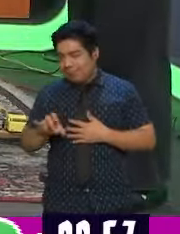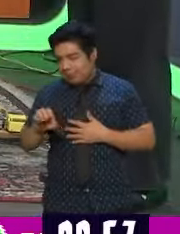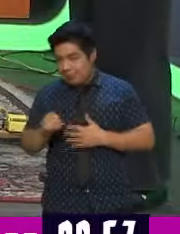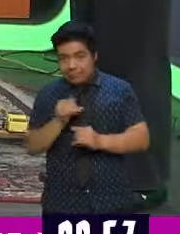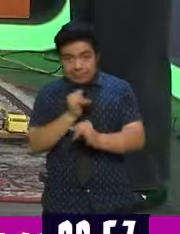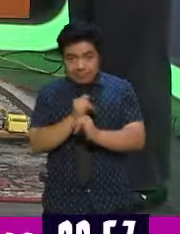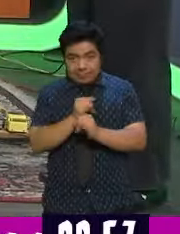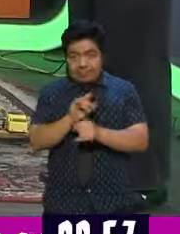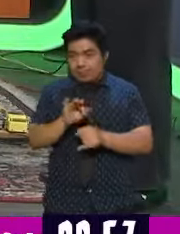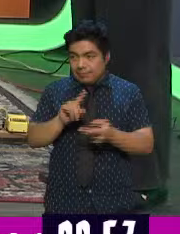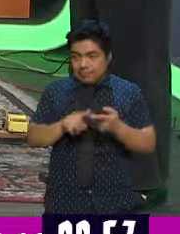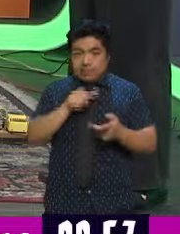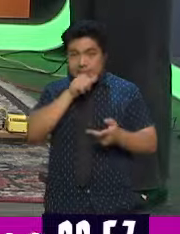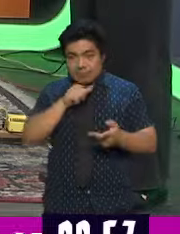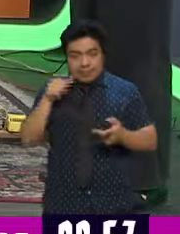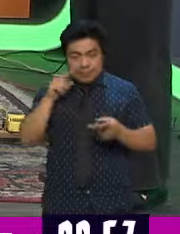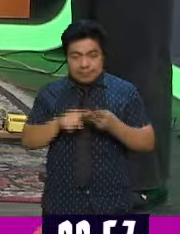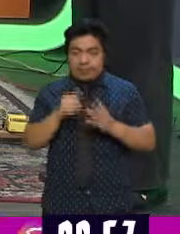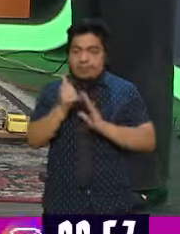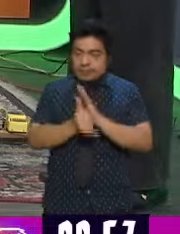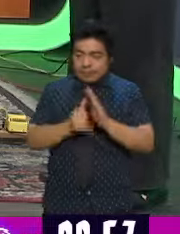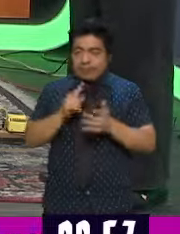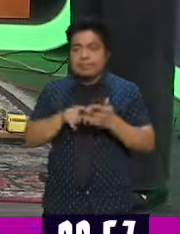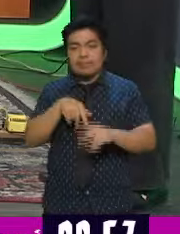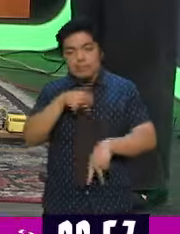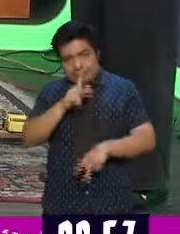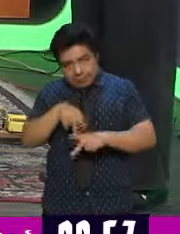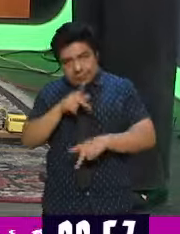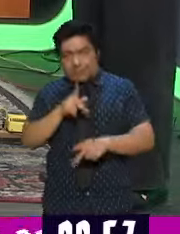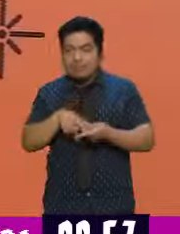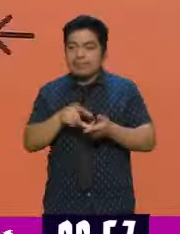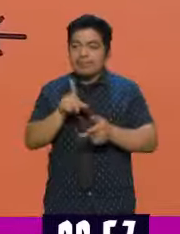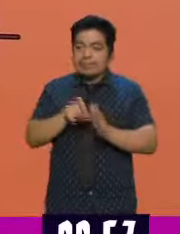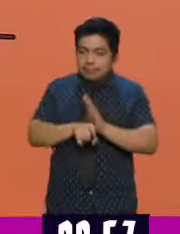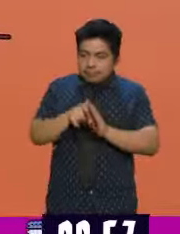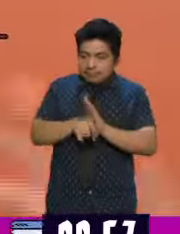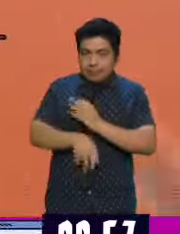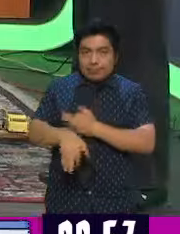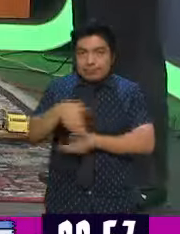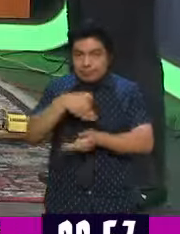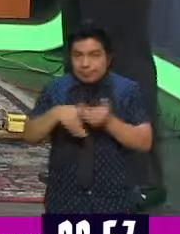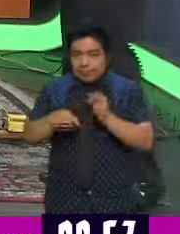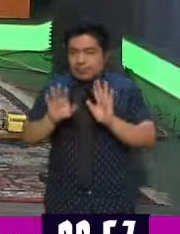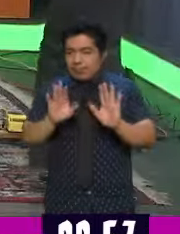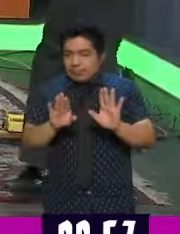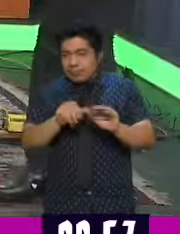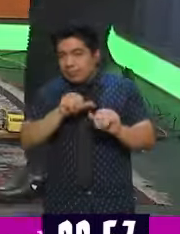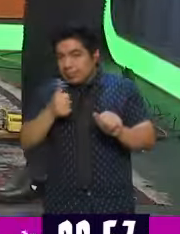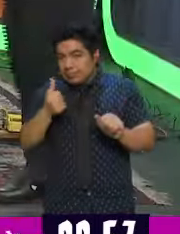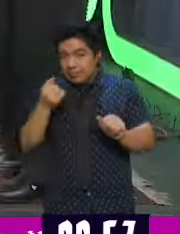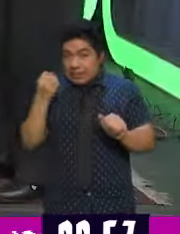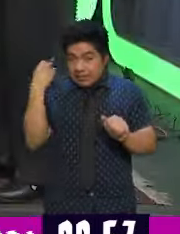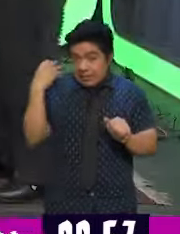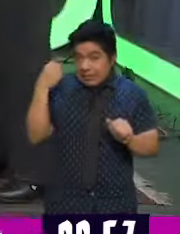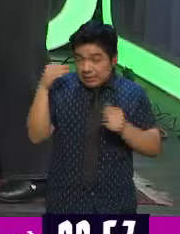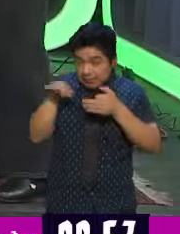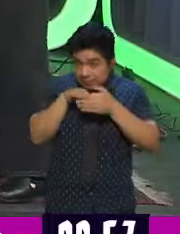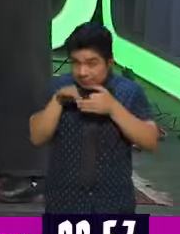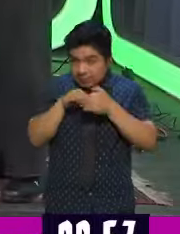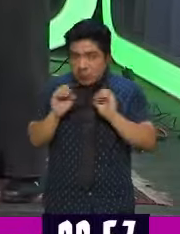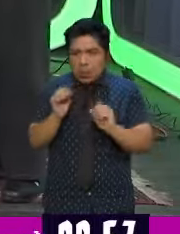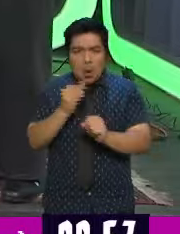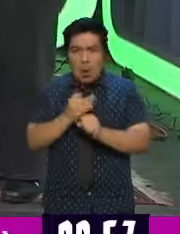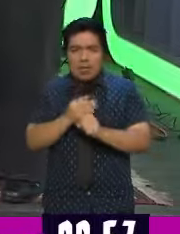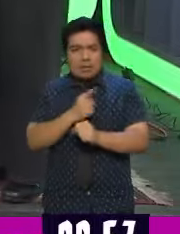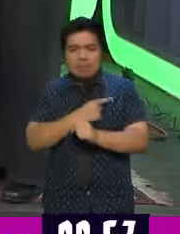en Spotify, Amazon, YouTube, TikTok eso. Instagram. Eso. Oiga, y ahora otro asunto, algún toquín cercano o ahorita andan en